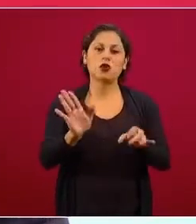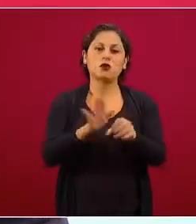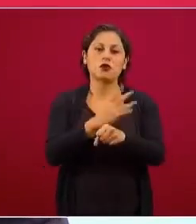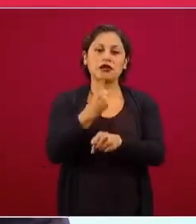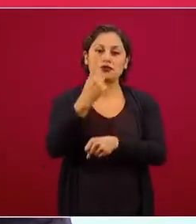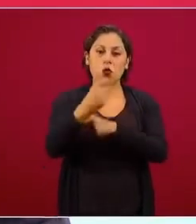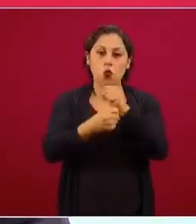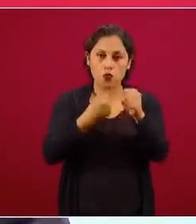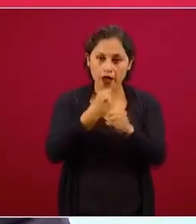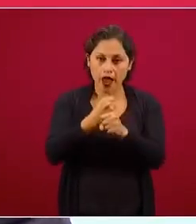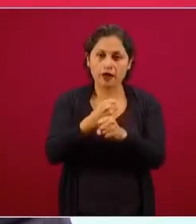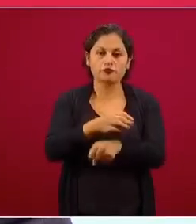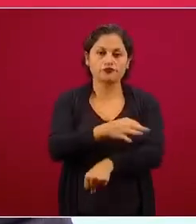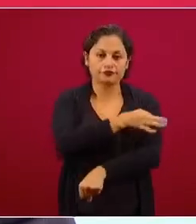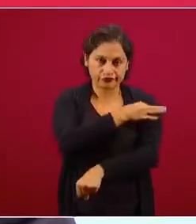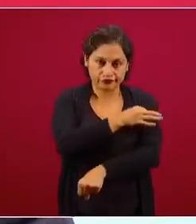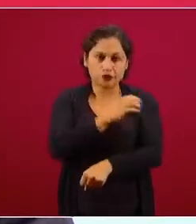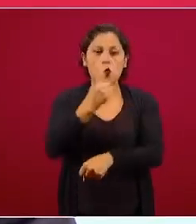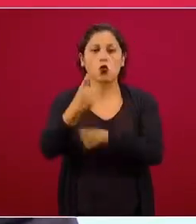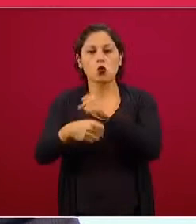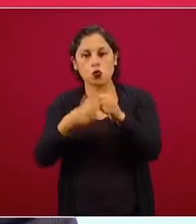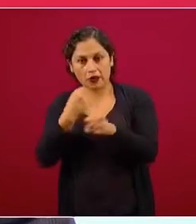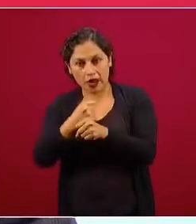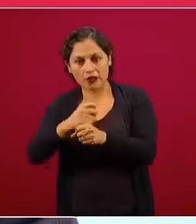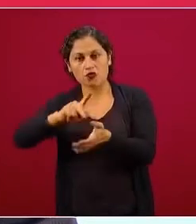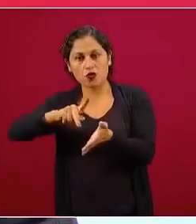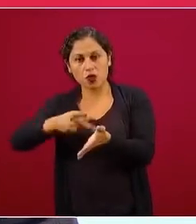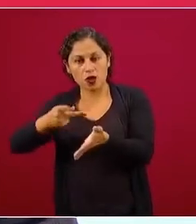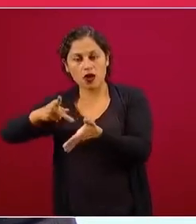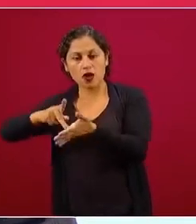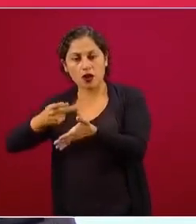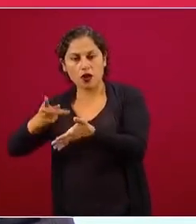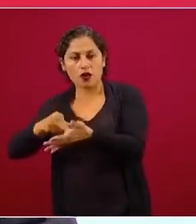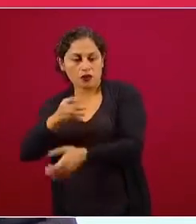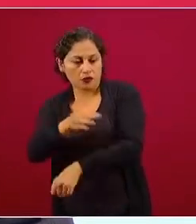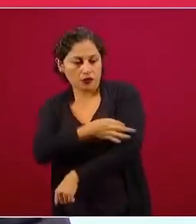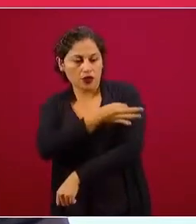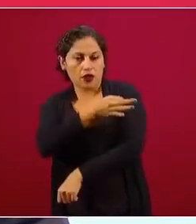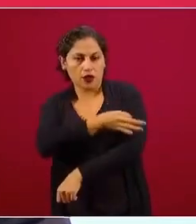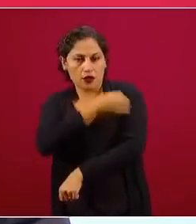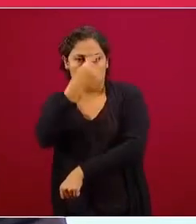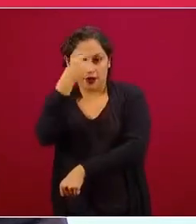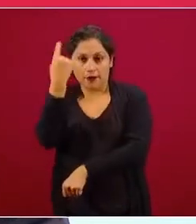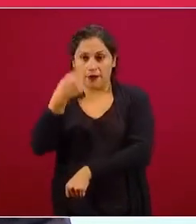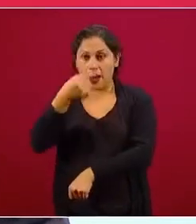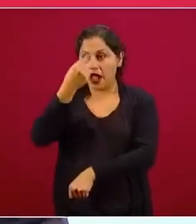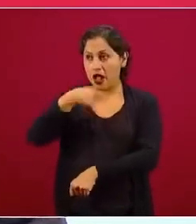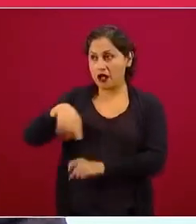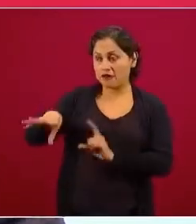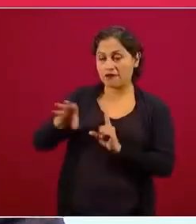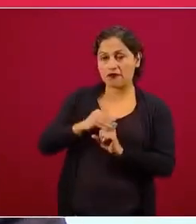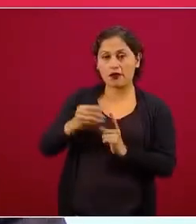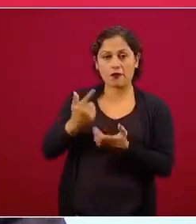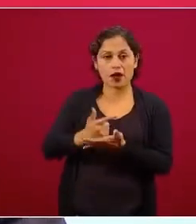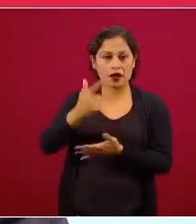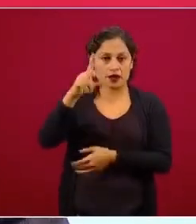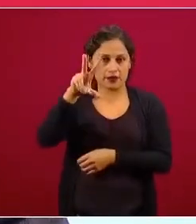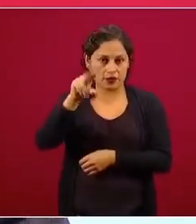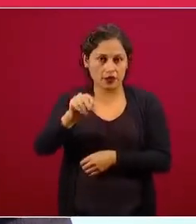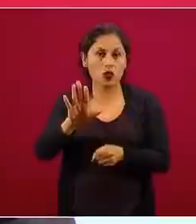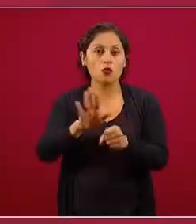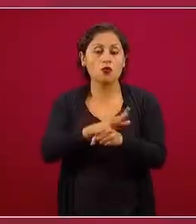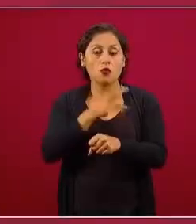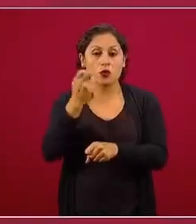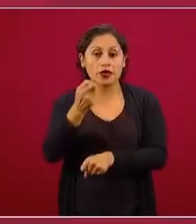colocándose nuevamente la vacuna contra influenza para evitar la enfermedad grave. Por eso se destina a los grupos de